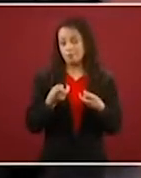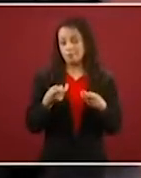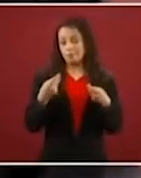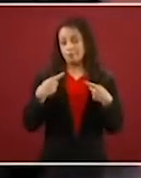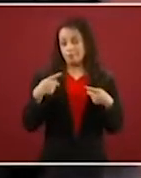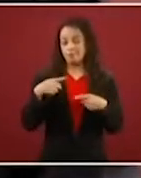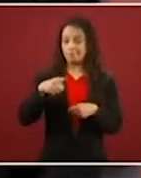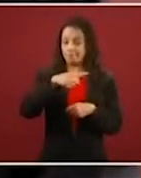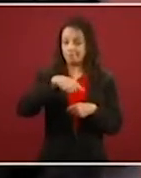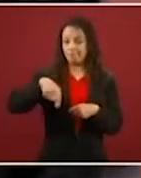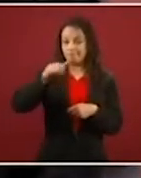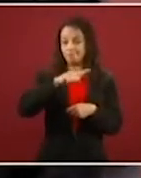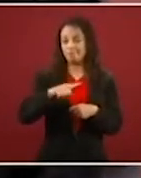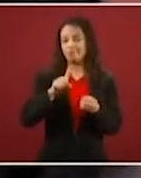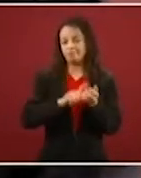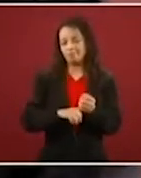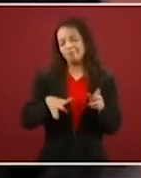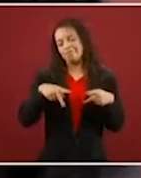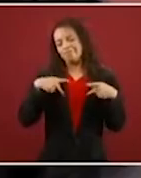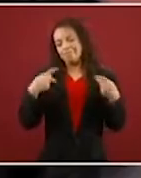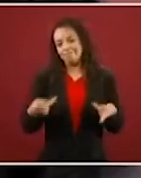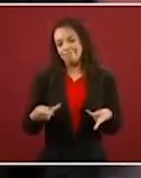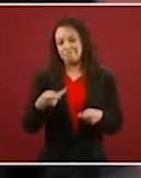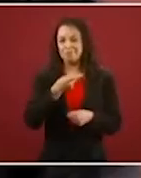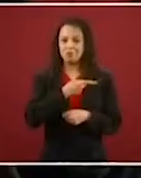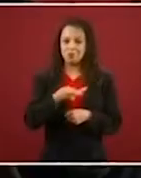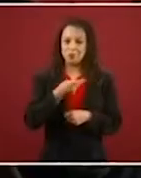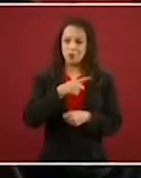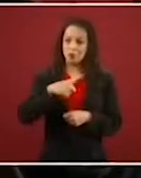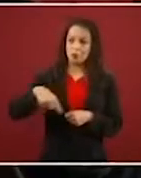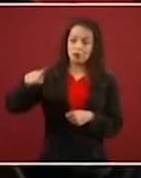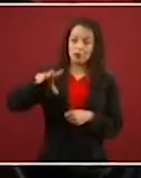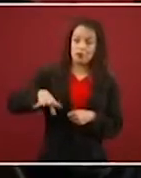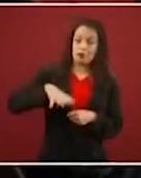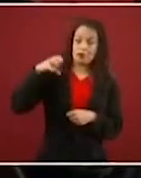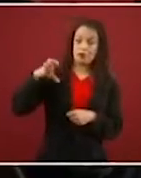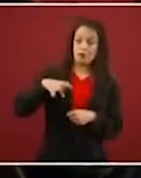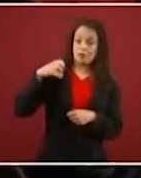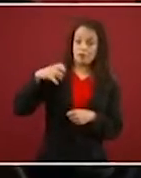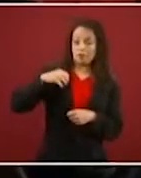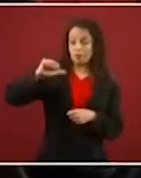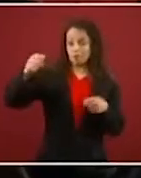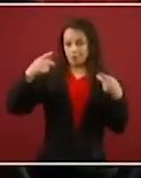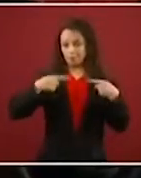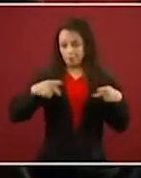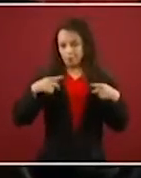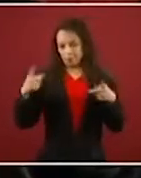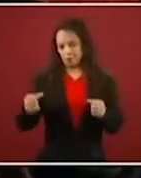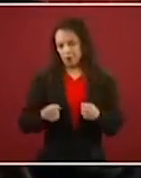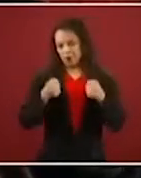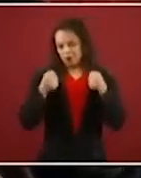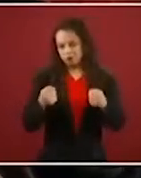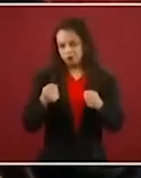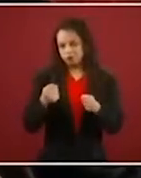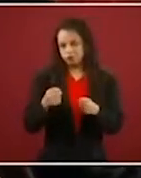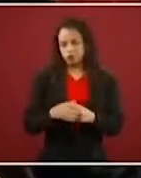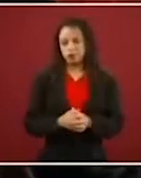al débil de los abusos que comete el fuerte y que